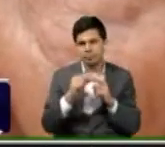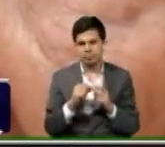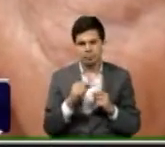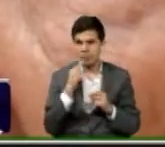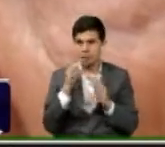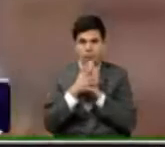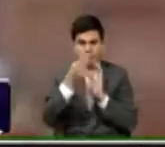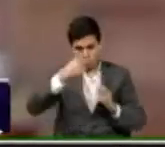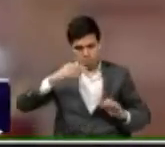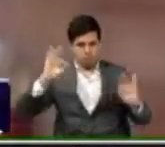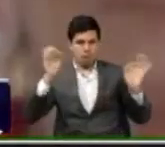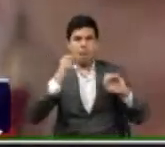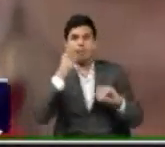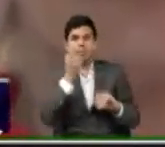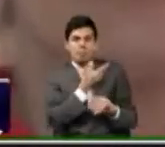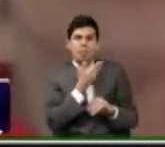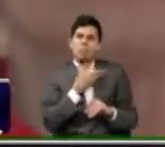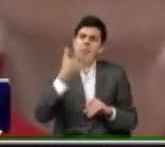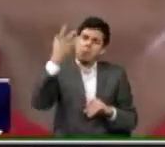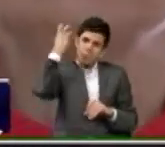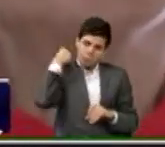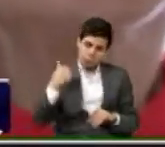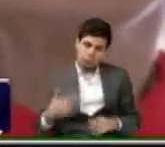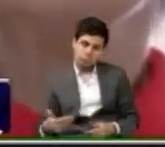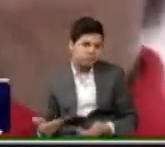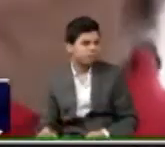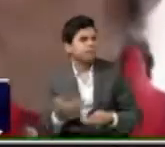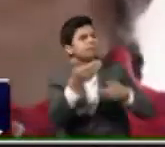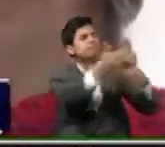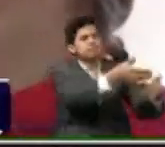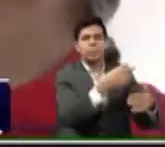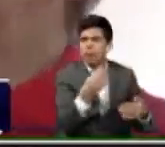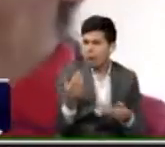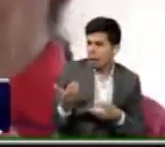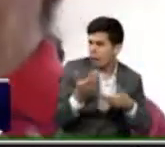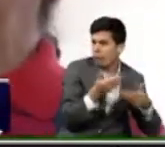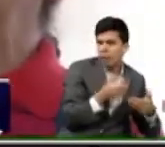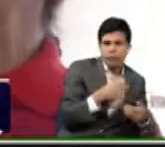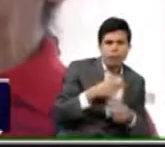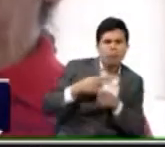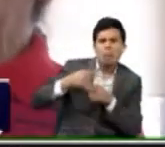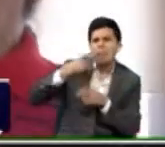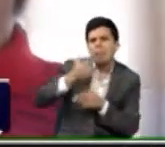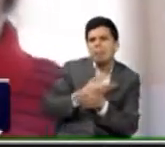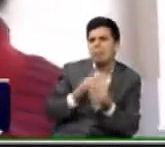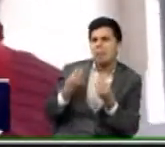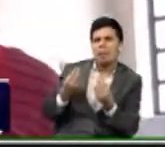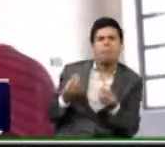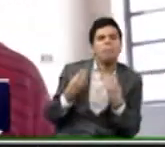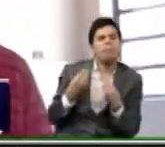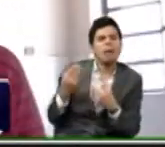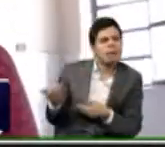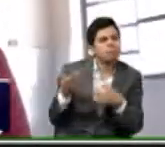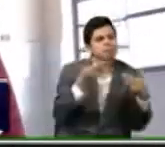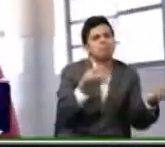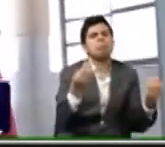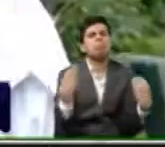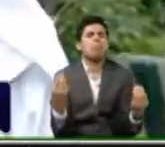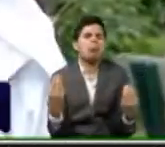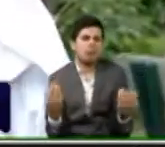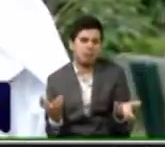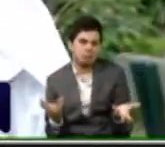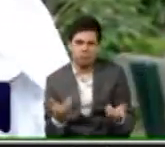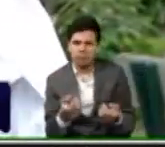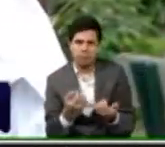tiene hijos que ella la regalaron sus padres muy pequeñita y por lo tanto ella no quiere nombrarlos porque para qué me fondearon para qué me regalaron y